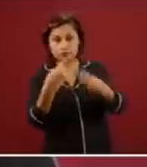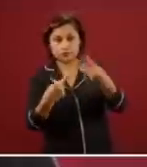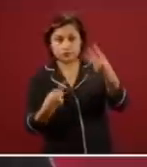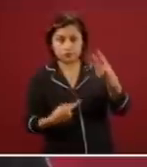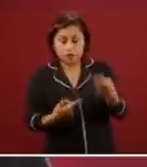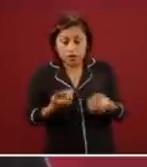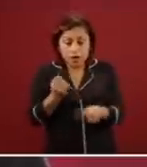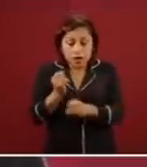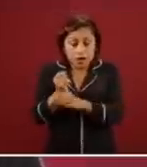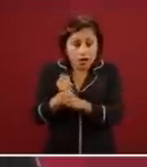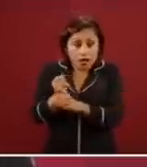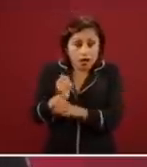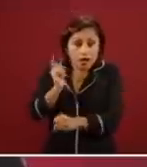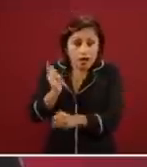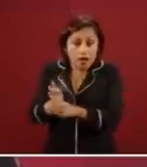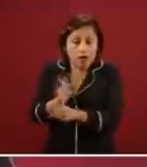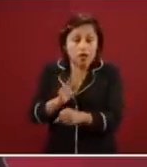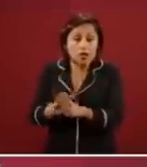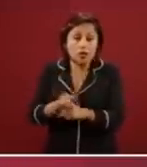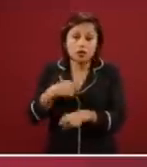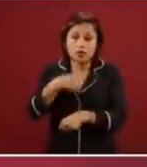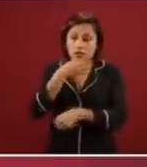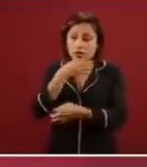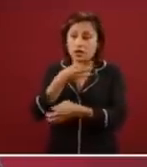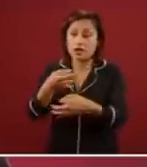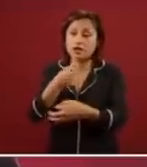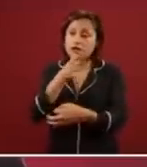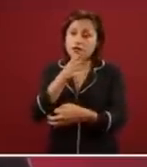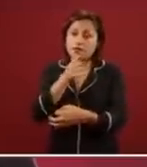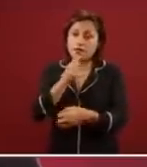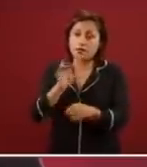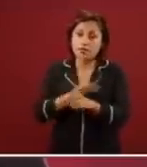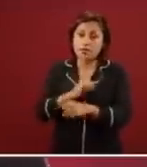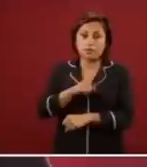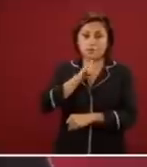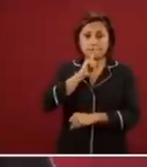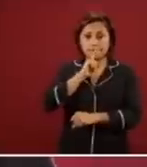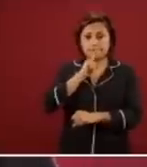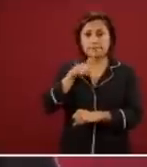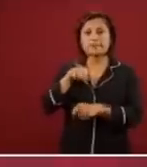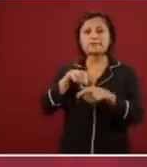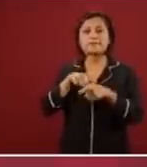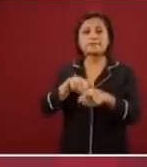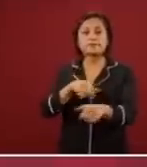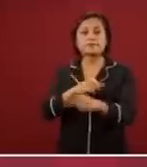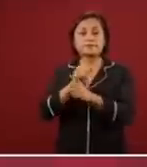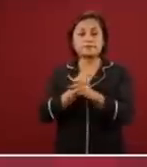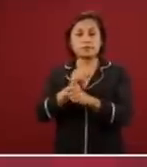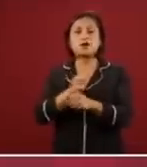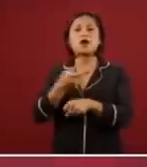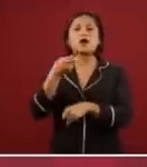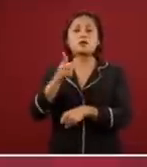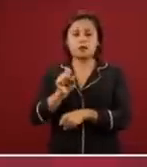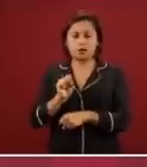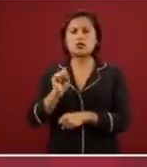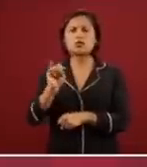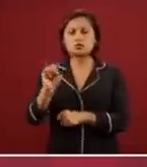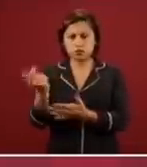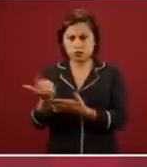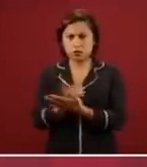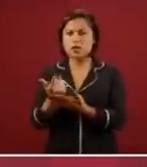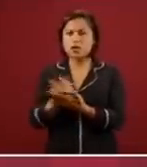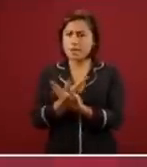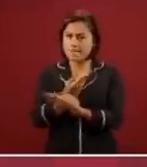sigilo de las investigaciones correspondientes. Sin embargo, sí son irregularidades financieras respecto a